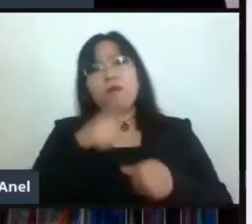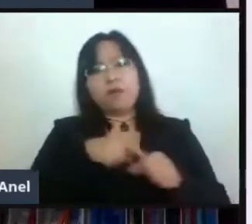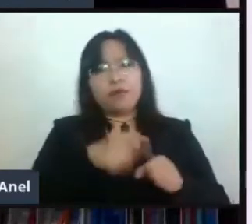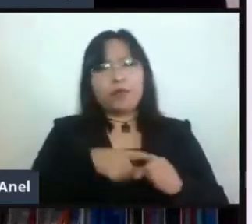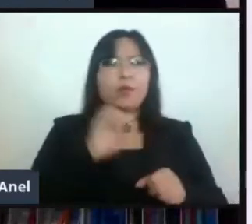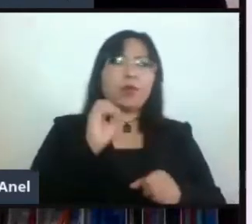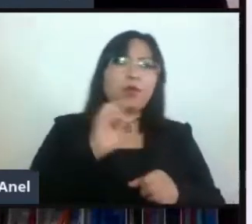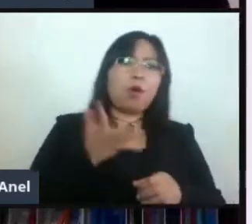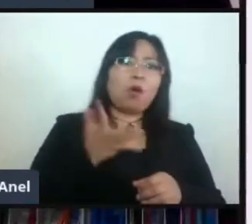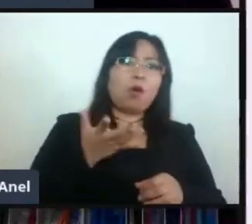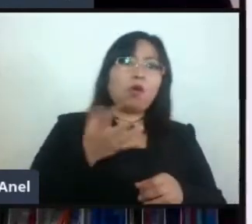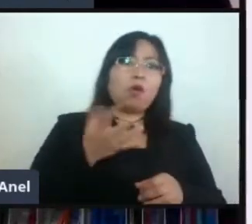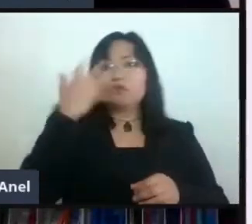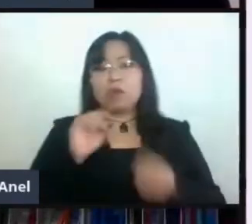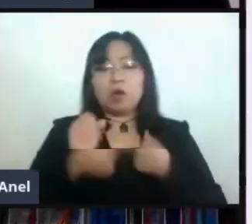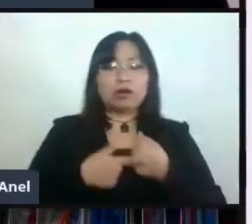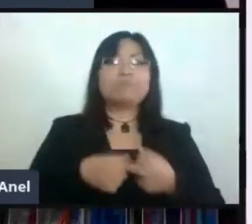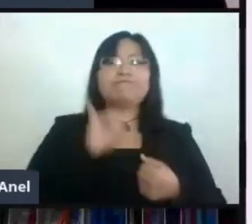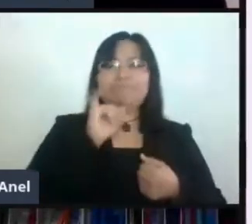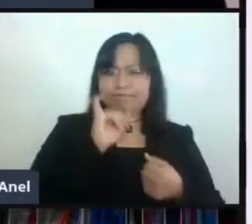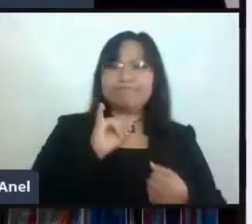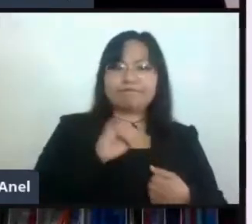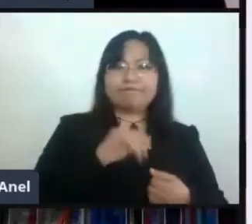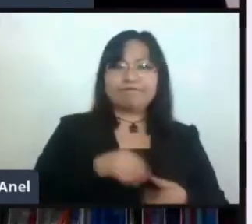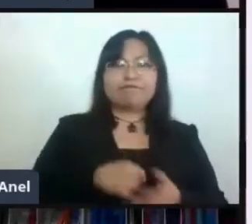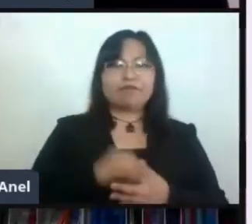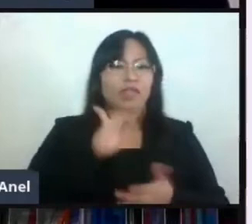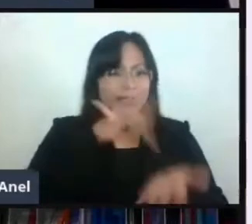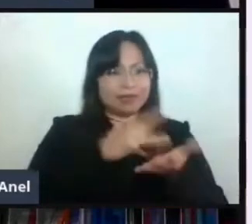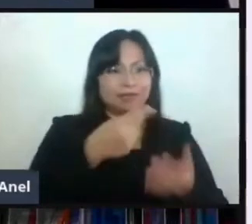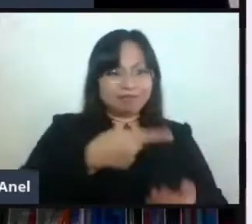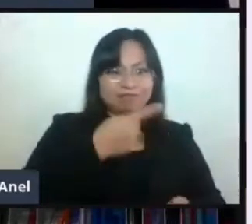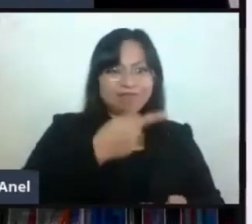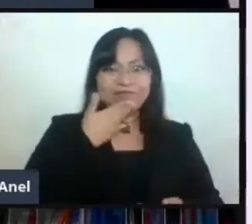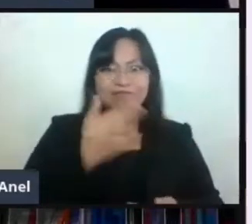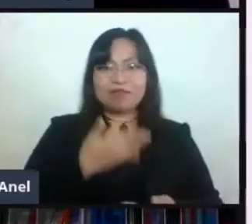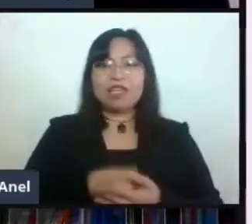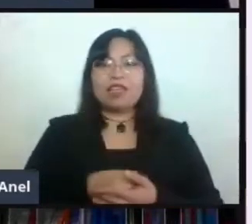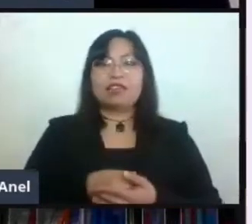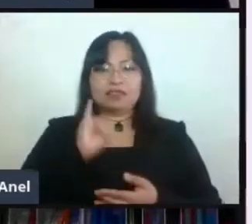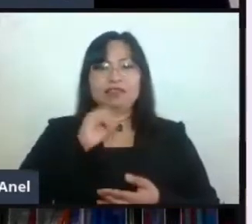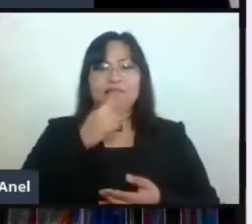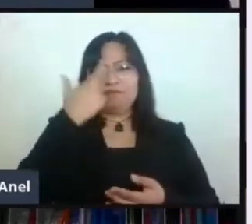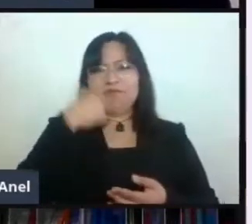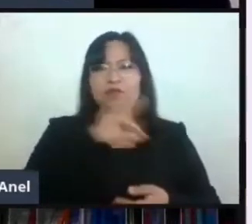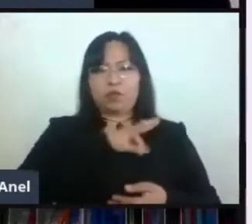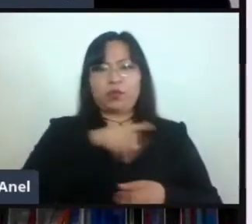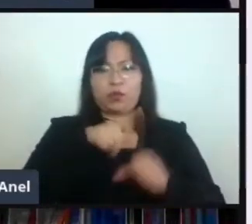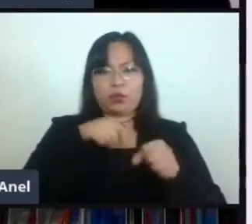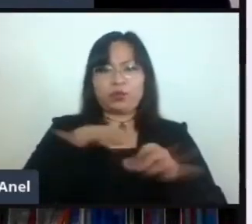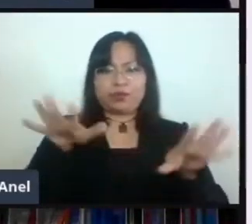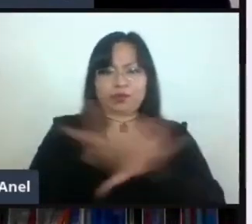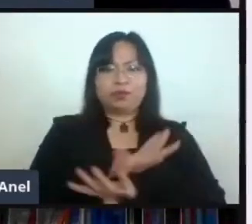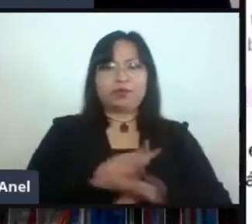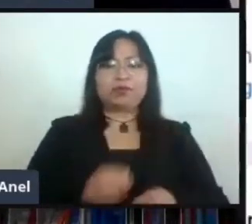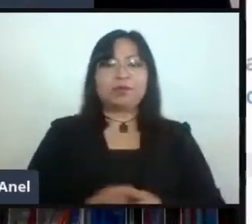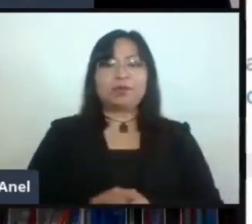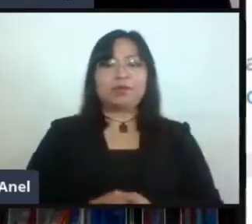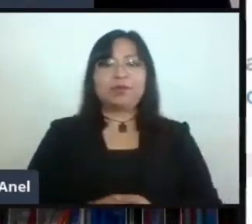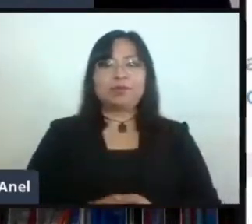incluso alguna imagen? Sí, Carlos, gracias por la pregunta. Por ejemplo, me voy a regresar. Aquí hay una